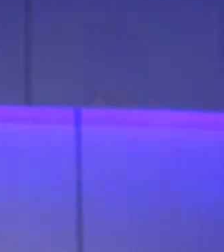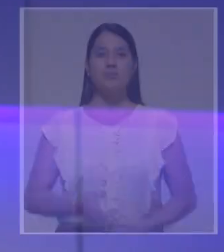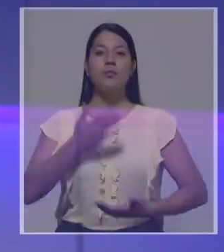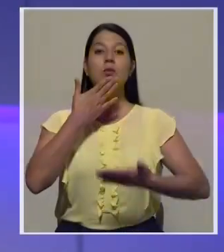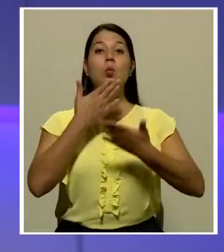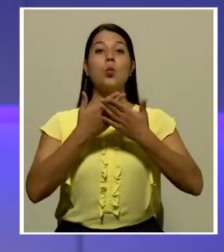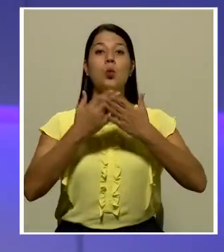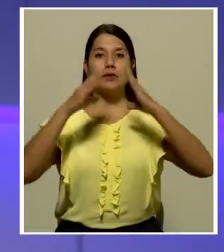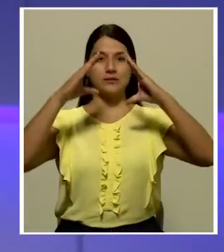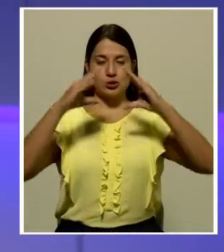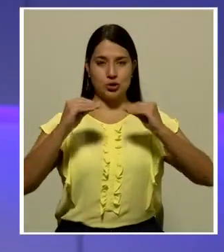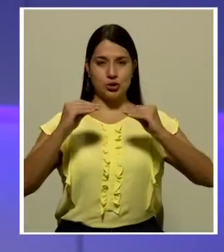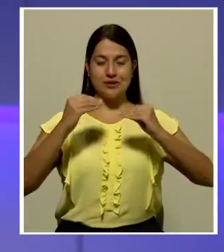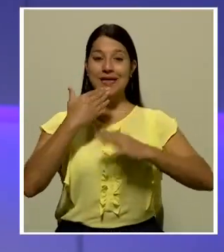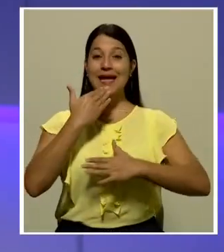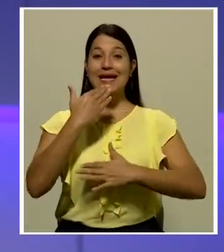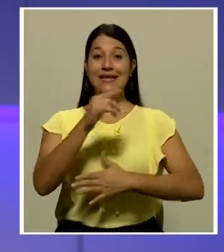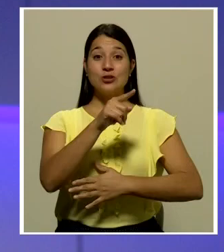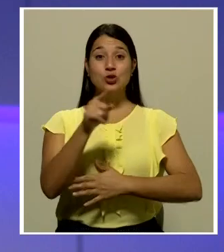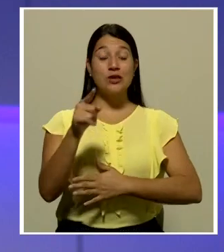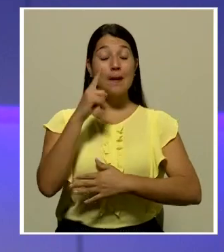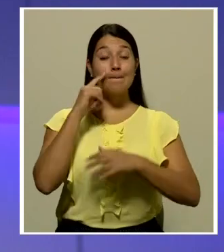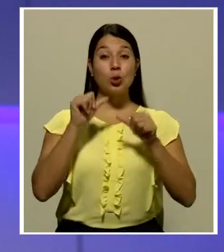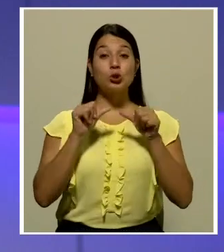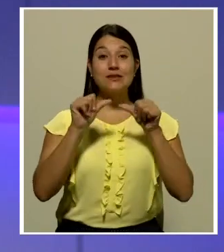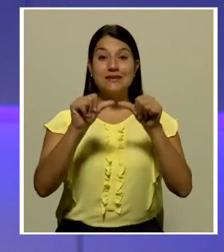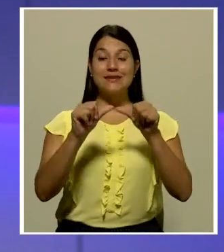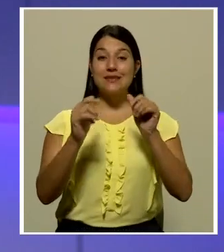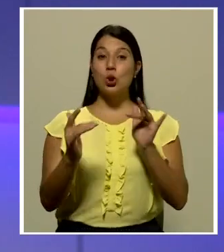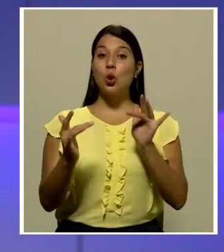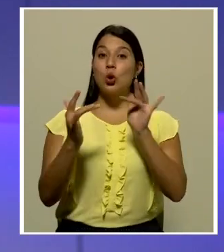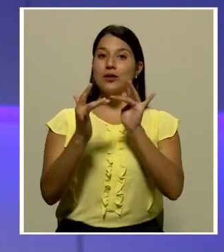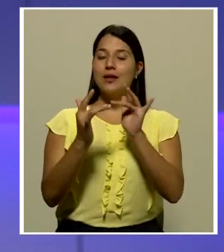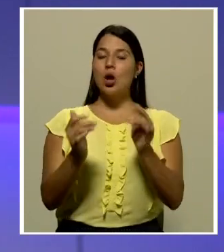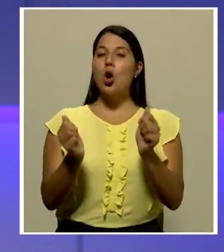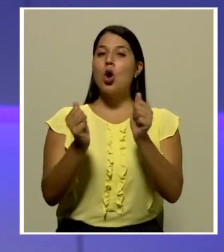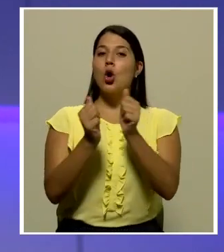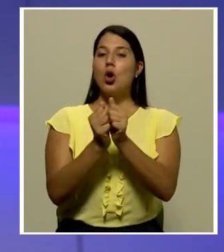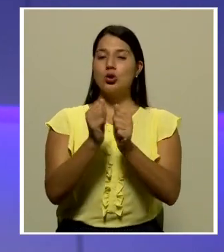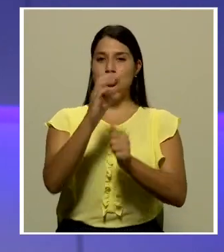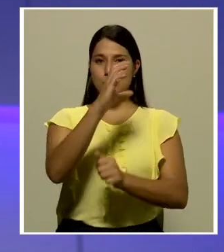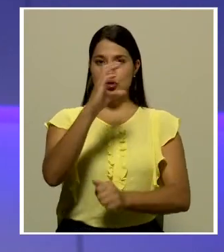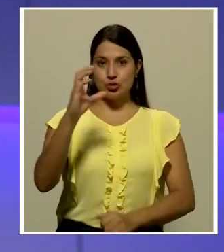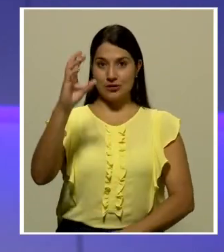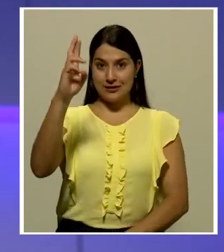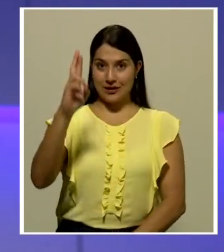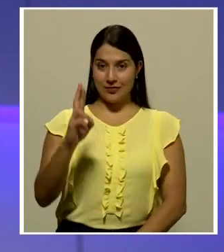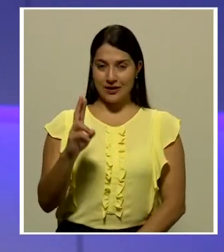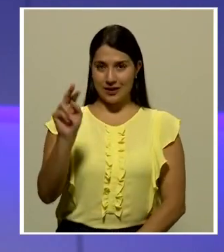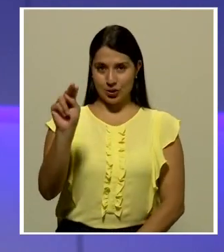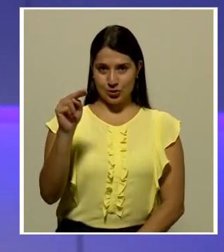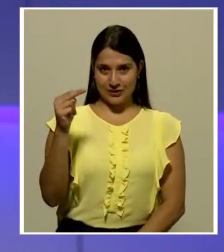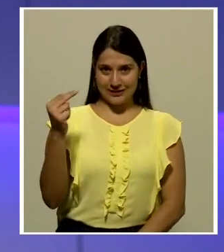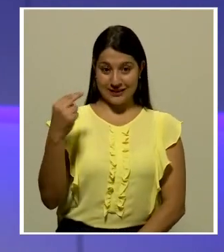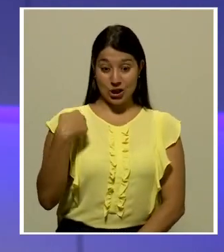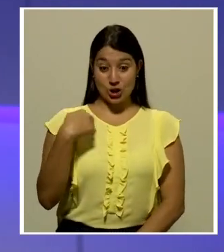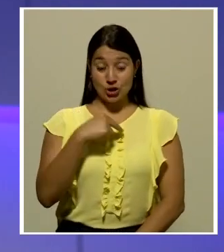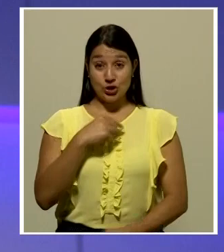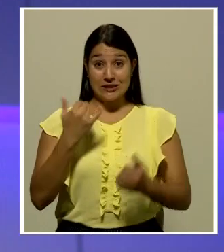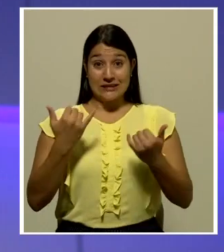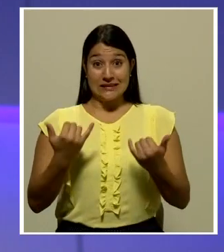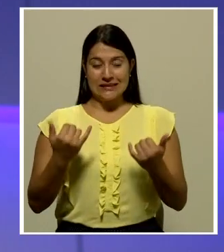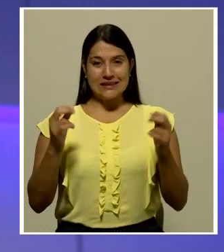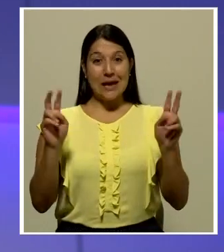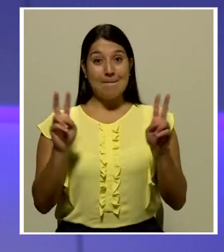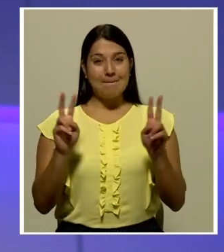Buenas noches, gracias por continuar conectados a la señal de Costa Rica Noticias. Estamos en vivo a las